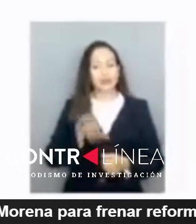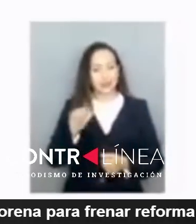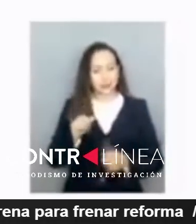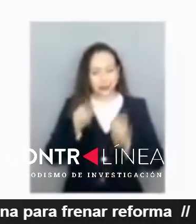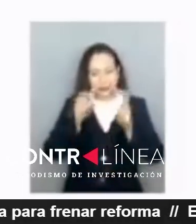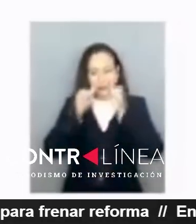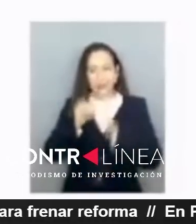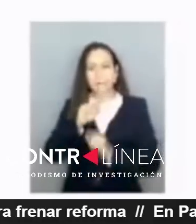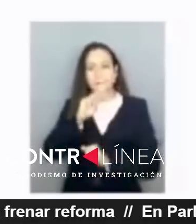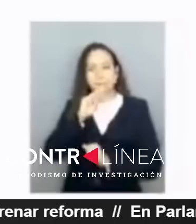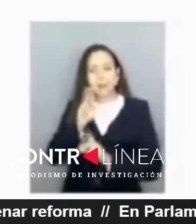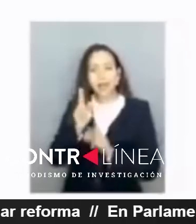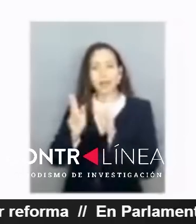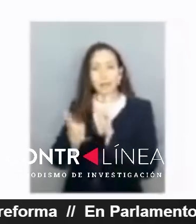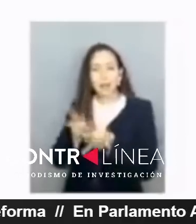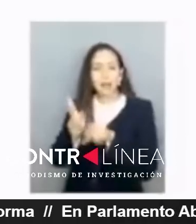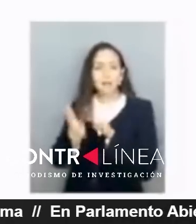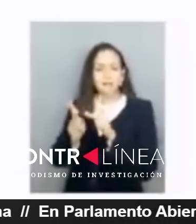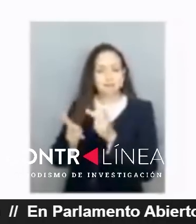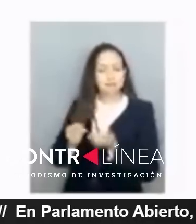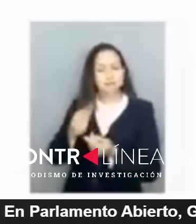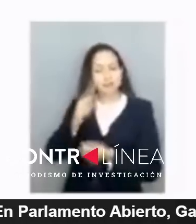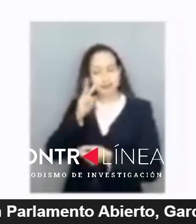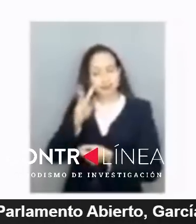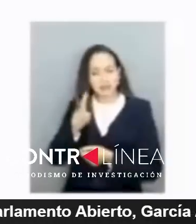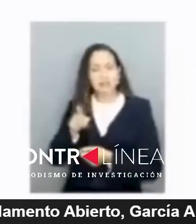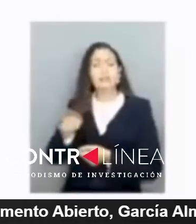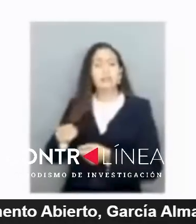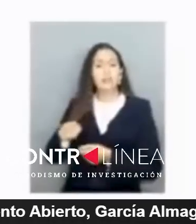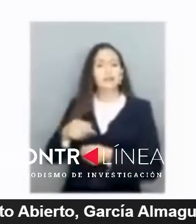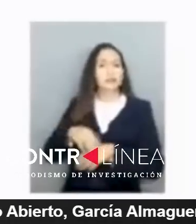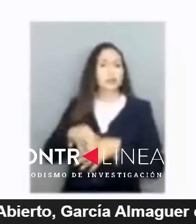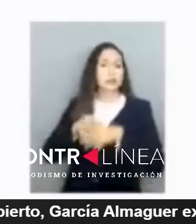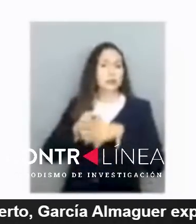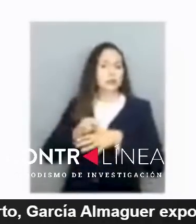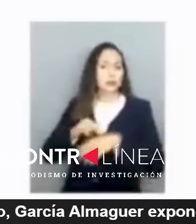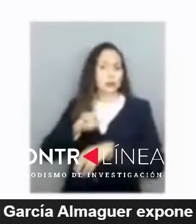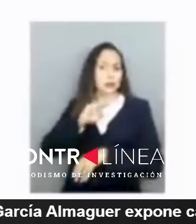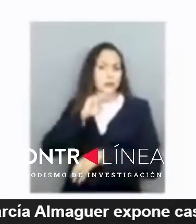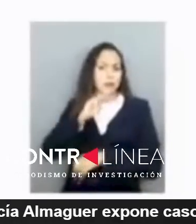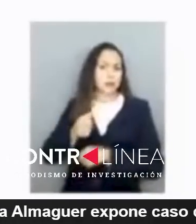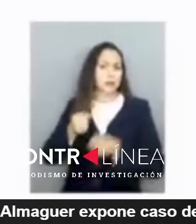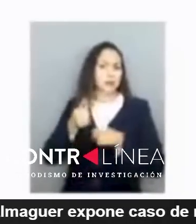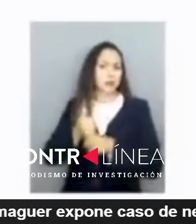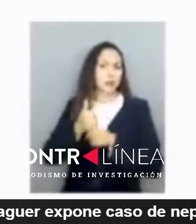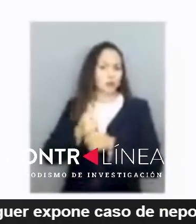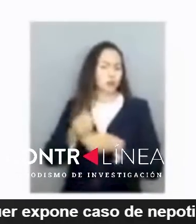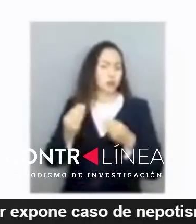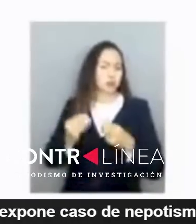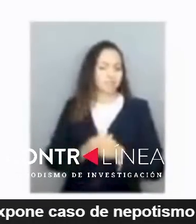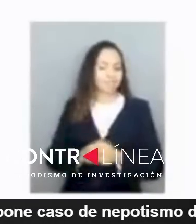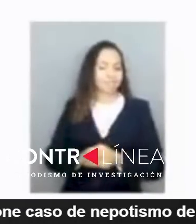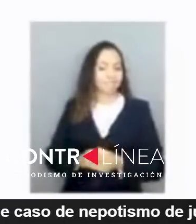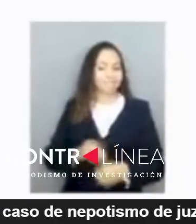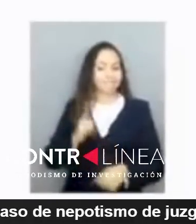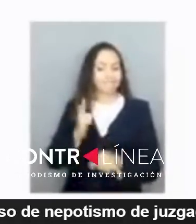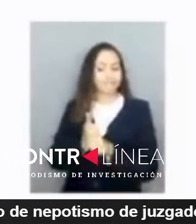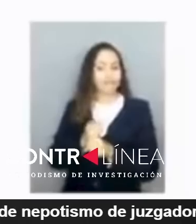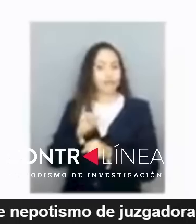escucharlas recorrer el camino que han transitado, encontramos que su contacto con